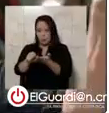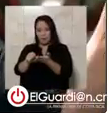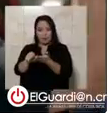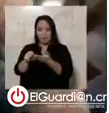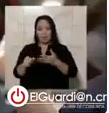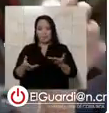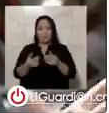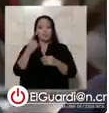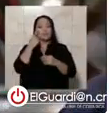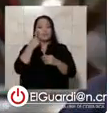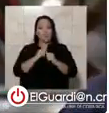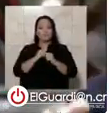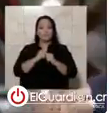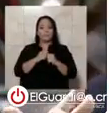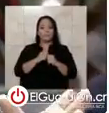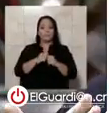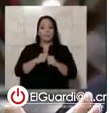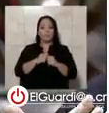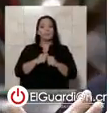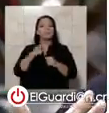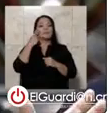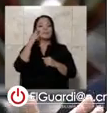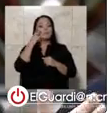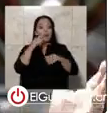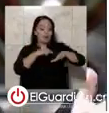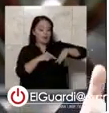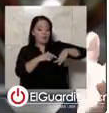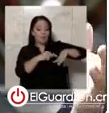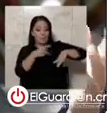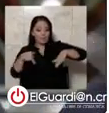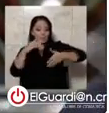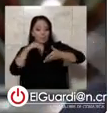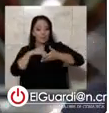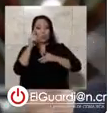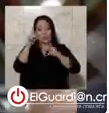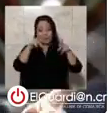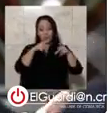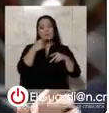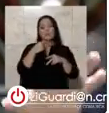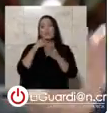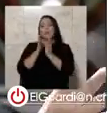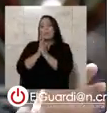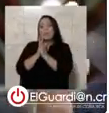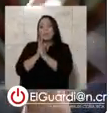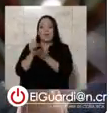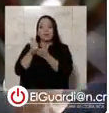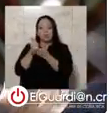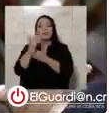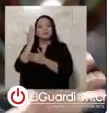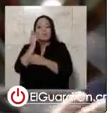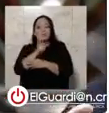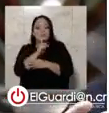uno de los vecinos, por eso vengo a hablarle del Pacífico Central, nos dicen, pidamos ayuda. Yo sé que cuesta mucho, pero